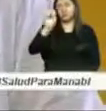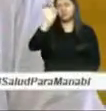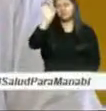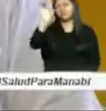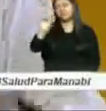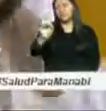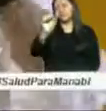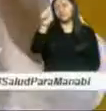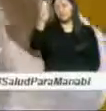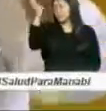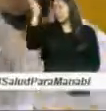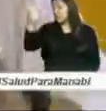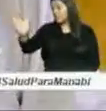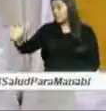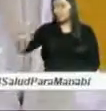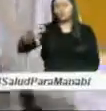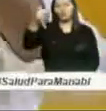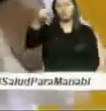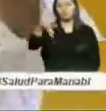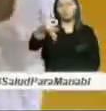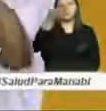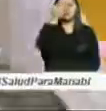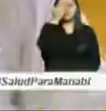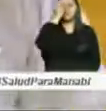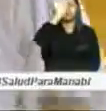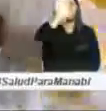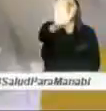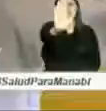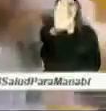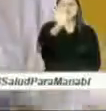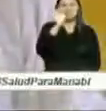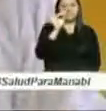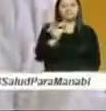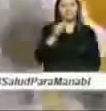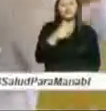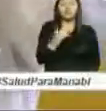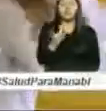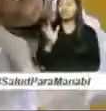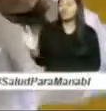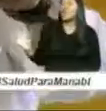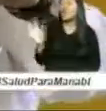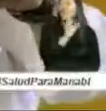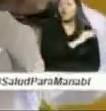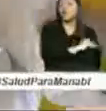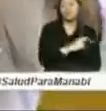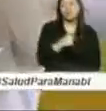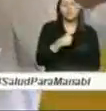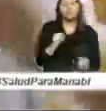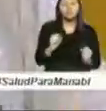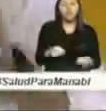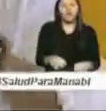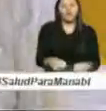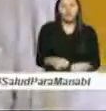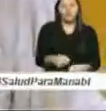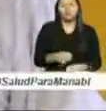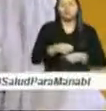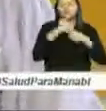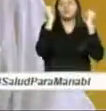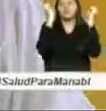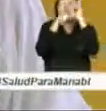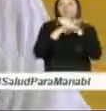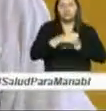mirada clara, decirles, cumplimos, compañeros, hicimos lo que ofrecimos. No todo lo que quisimos, sino todo lo que pudimos, trabajando día y noche por el